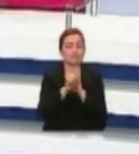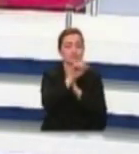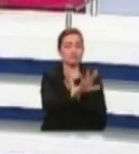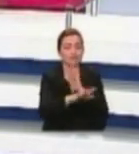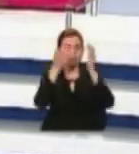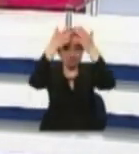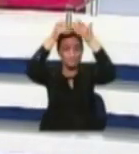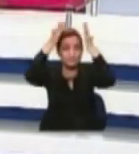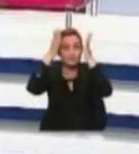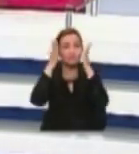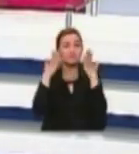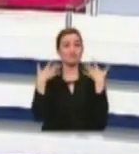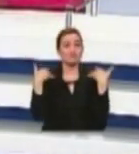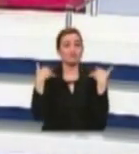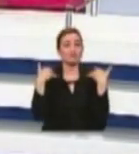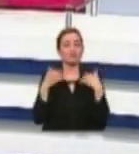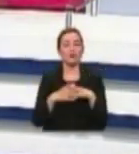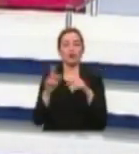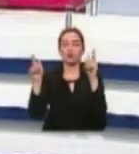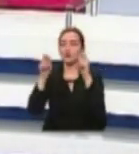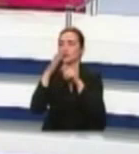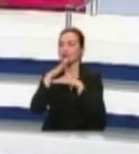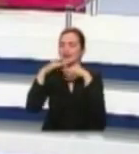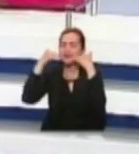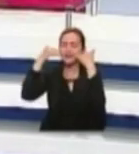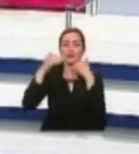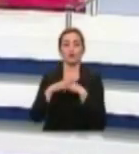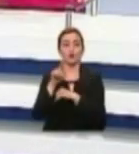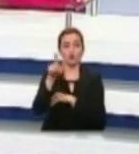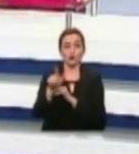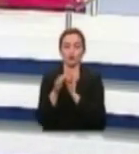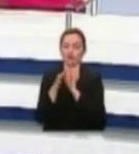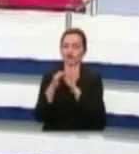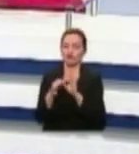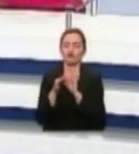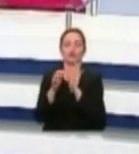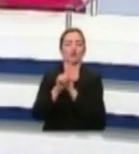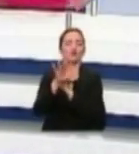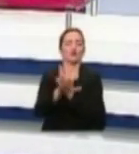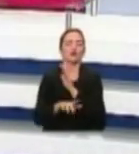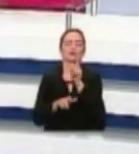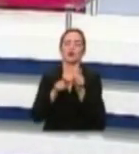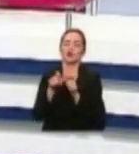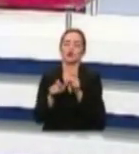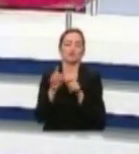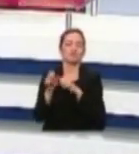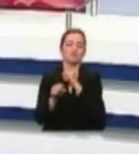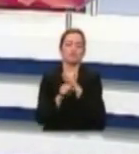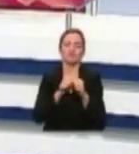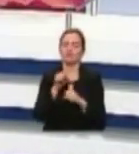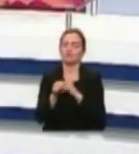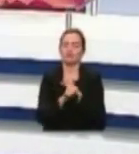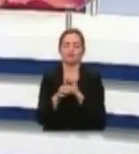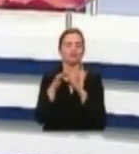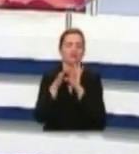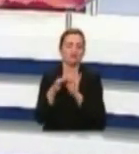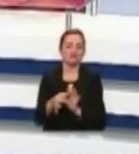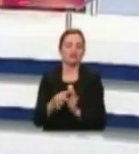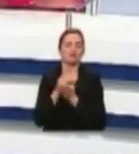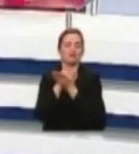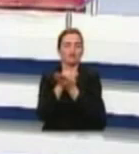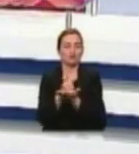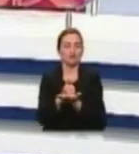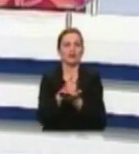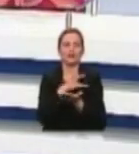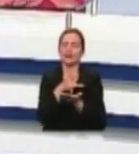de la Fundación Dibuja una Sonrisa. Bueno, esto gracias a su aporte, al aporte de la ciudadanía en general, que todos los años colabora para que estos niños